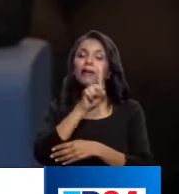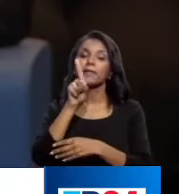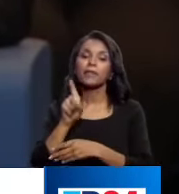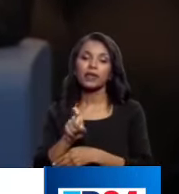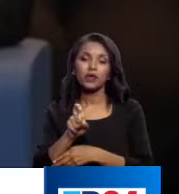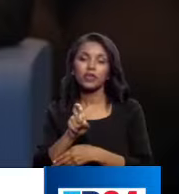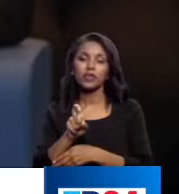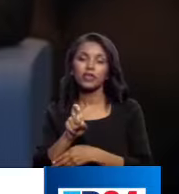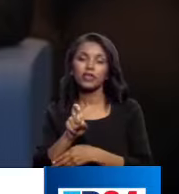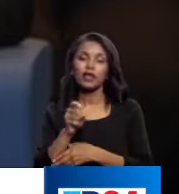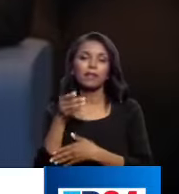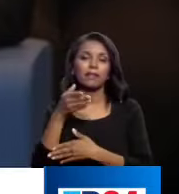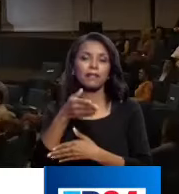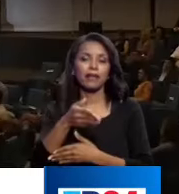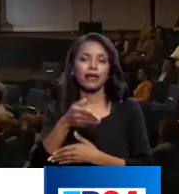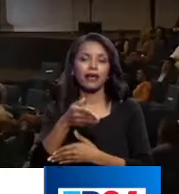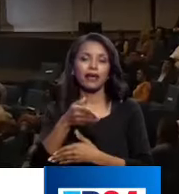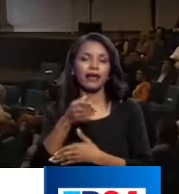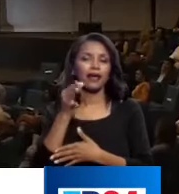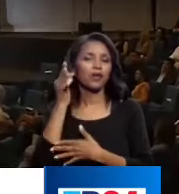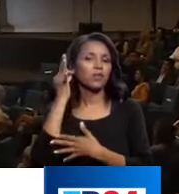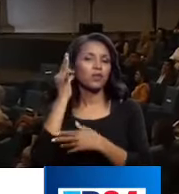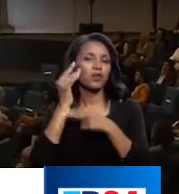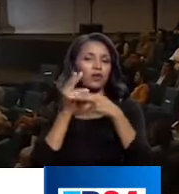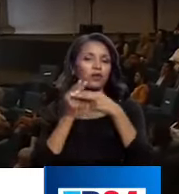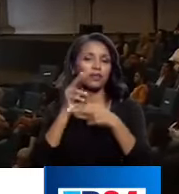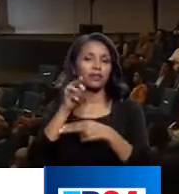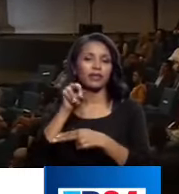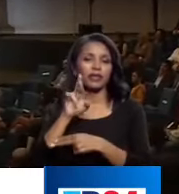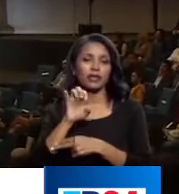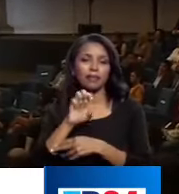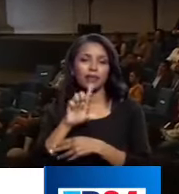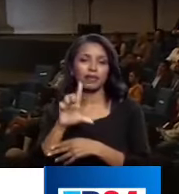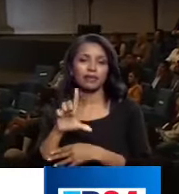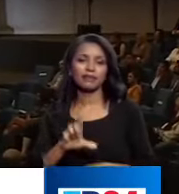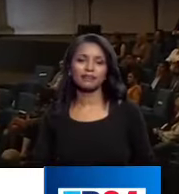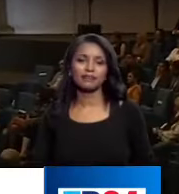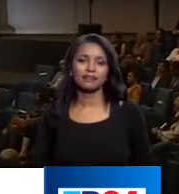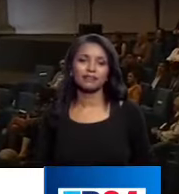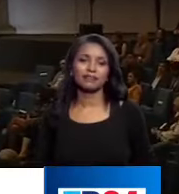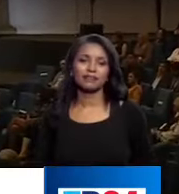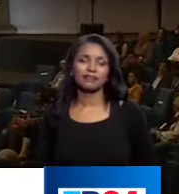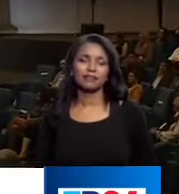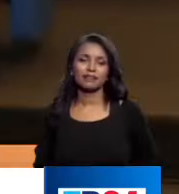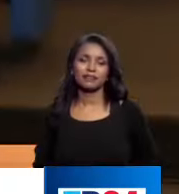azar va dirigida a la candidata Maribel Gordo.